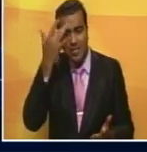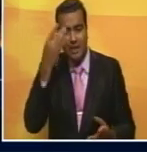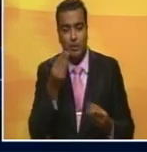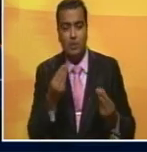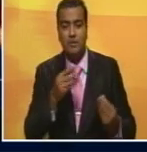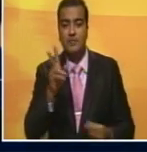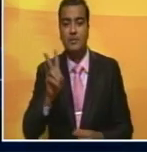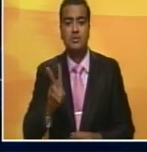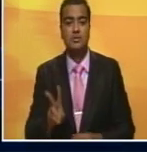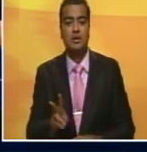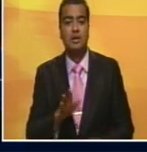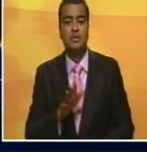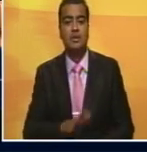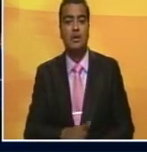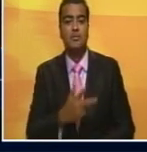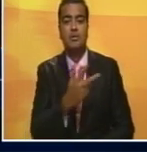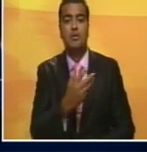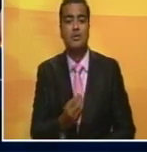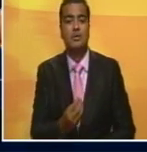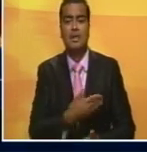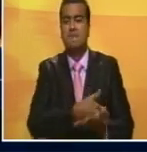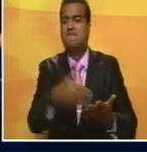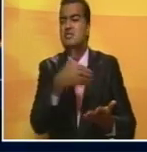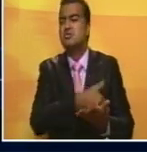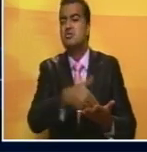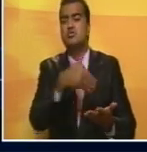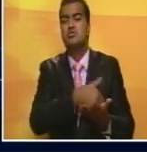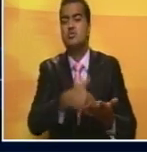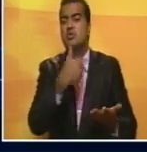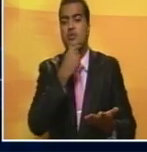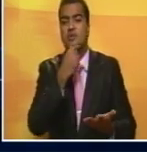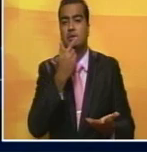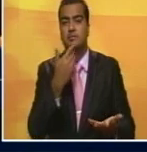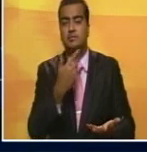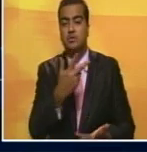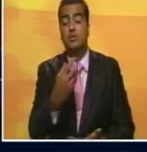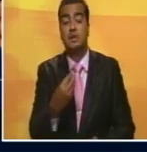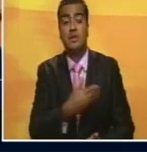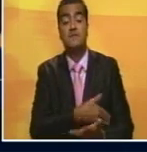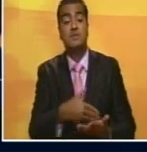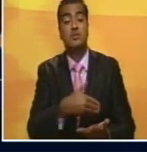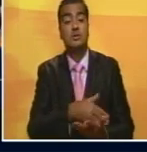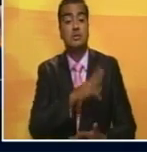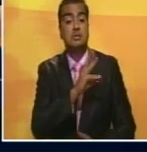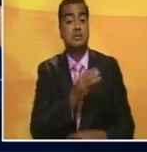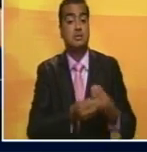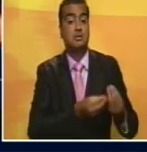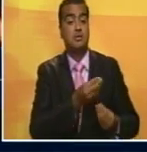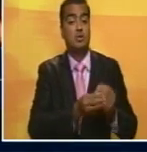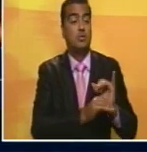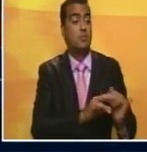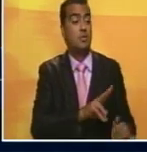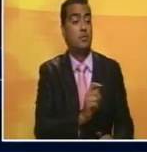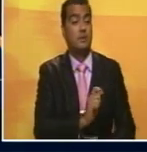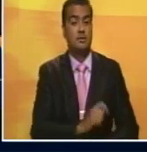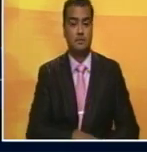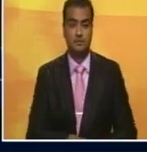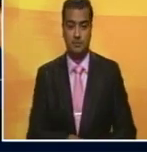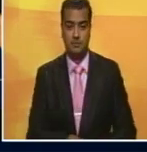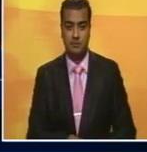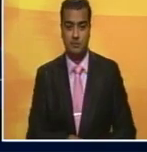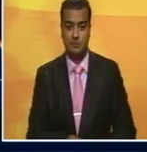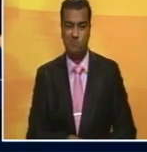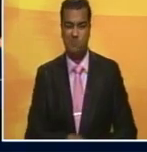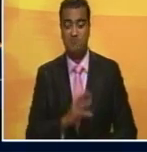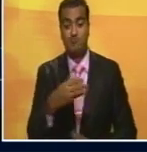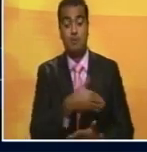economía venezolana funciona como con 30 billones de bolívares. De esos 30, 6 se crearon en los últimos 2 meses. Entonces son